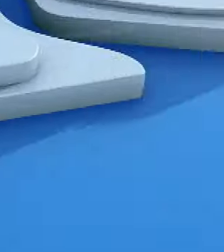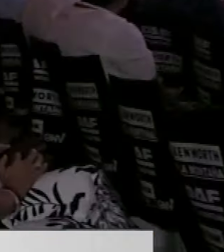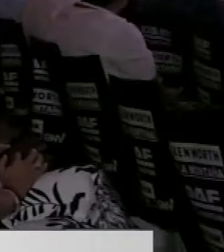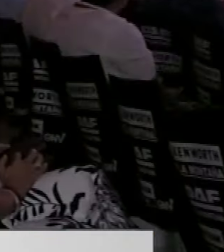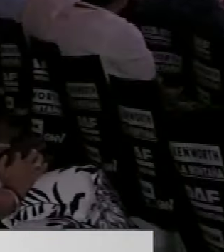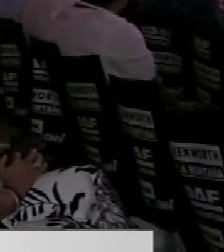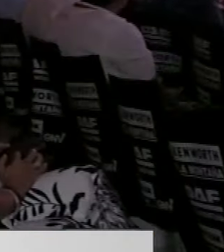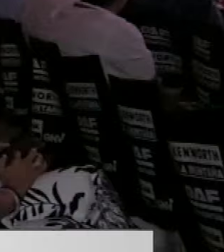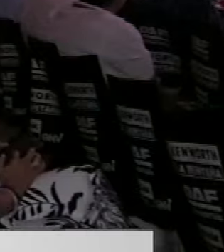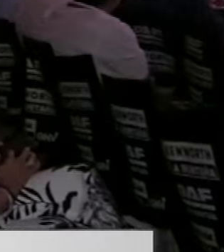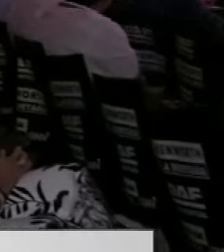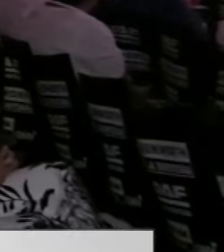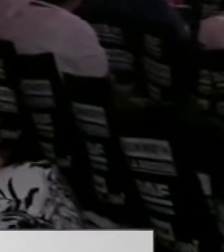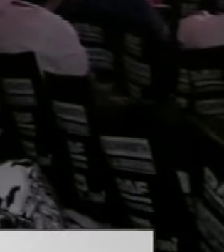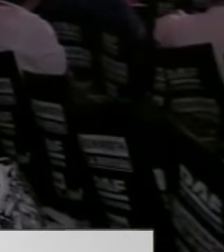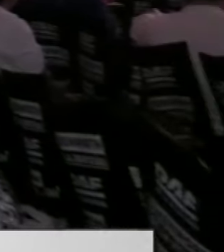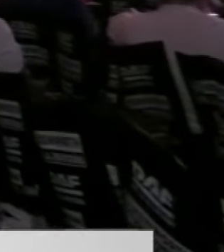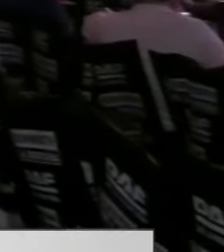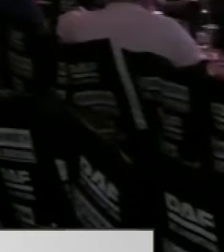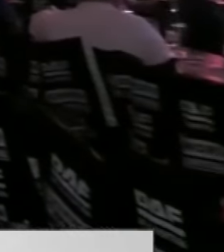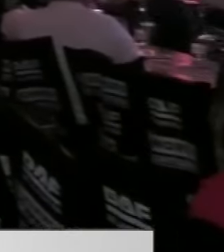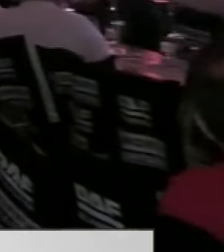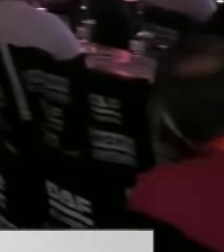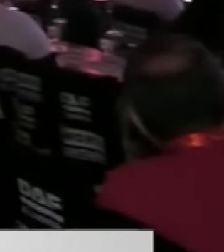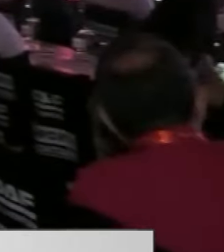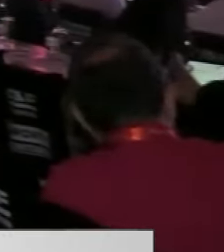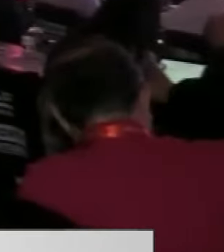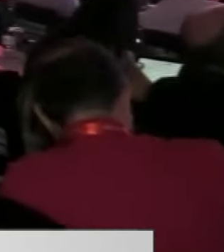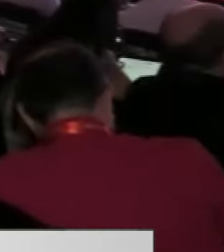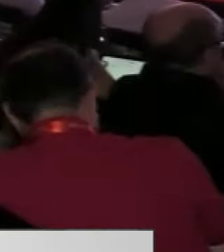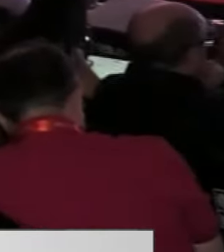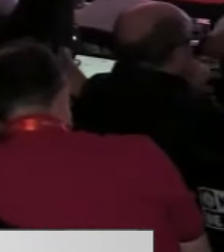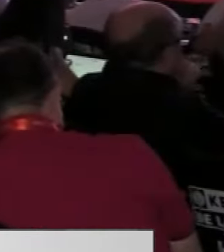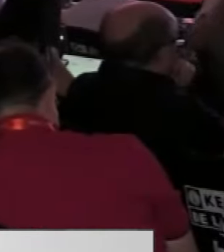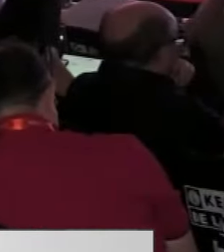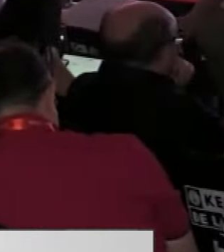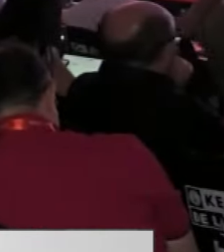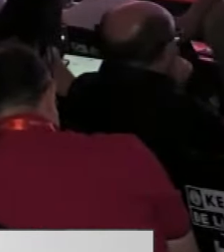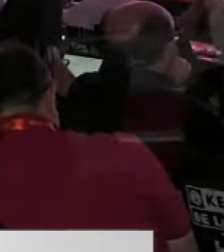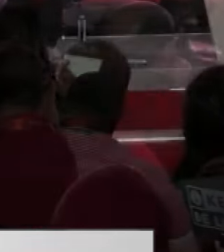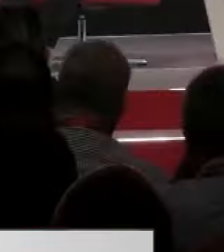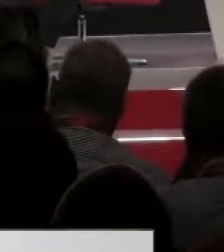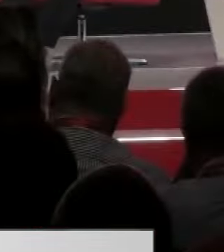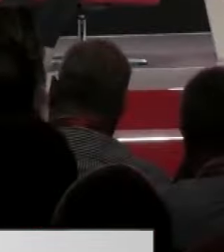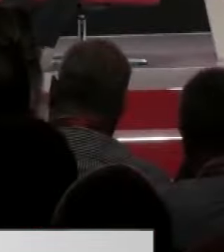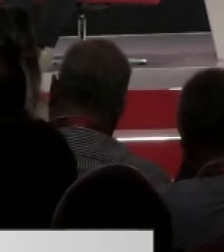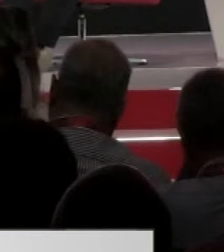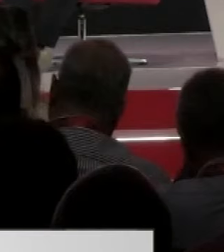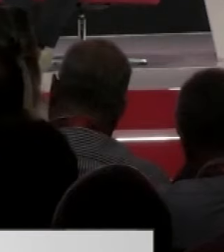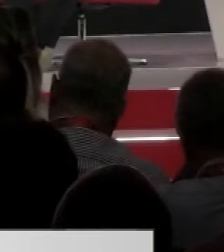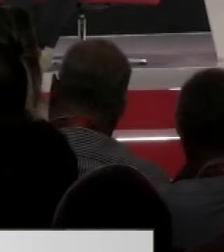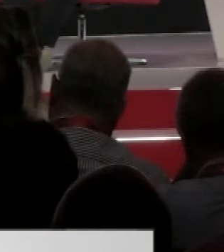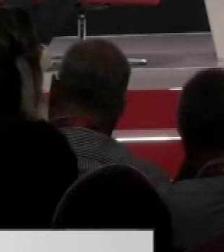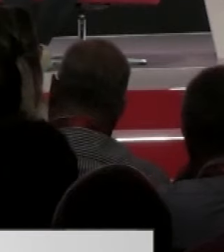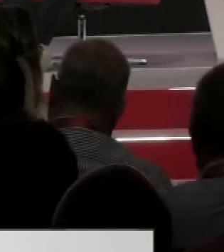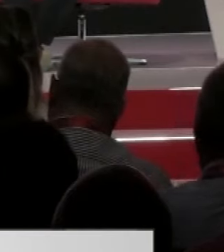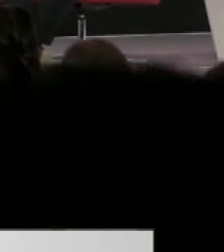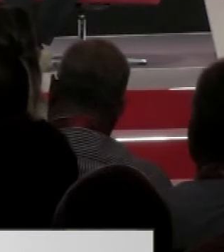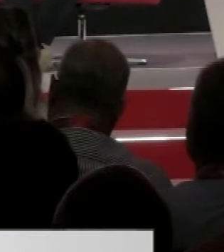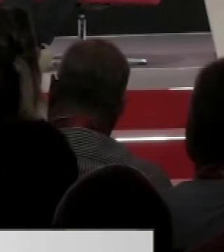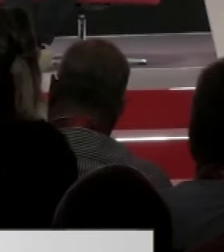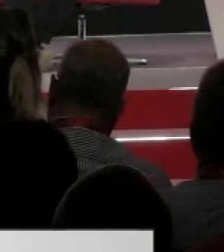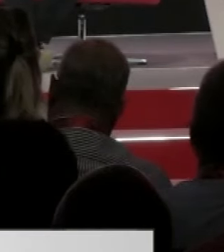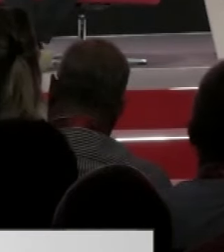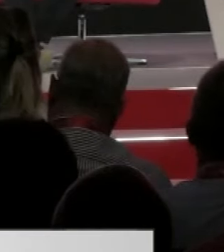ascensor. Llamado de alerta de Colfecar. Advierten que suspensión de gas vehicular por parte de Ecopetrol afecta a más